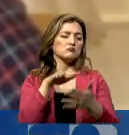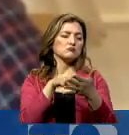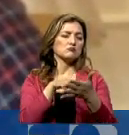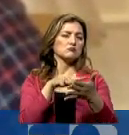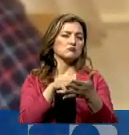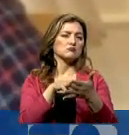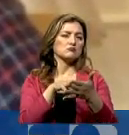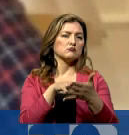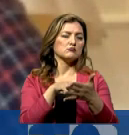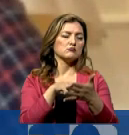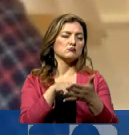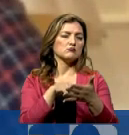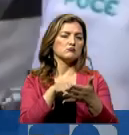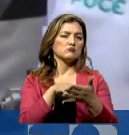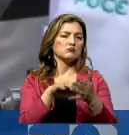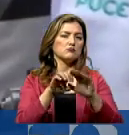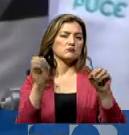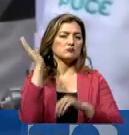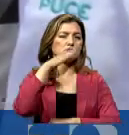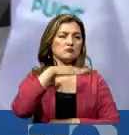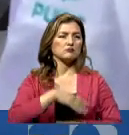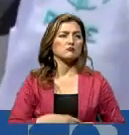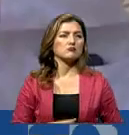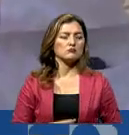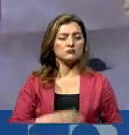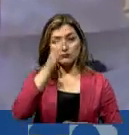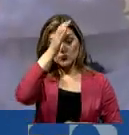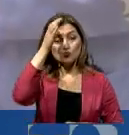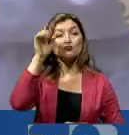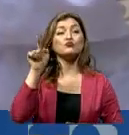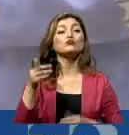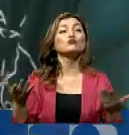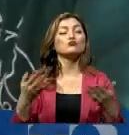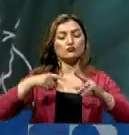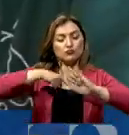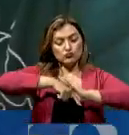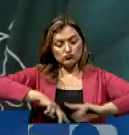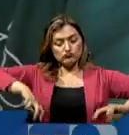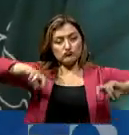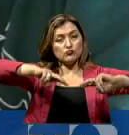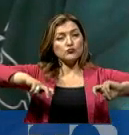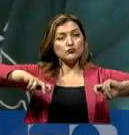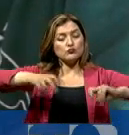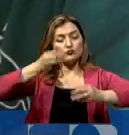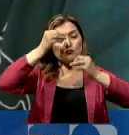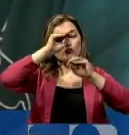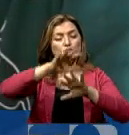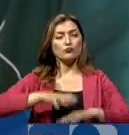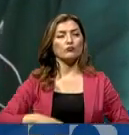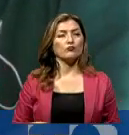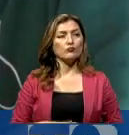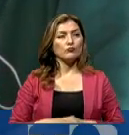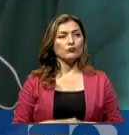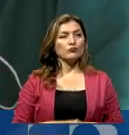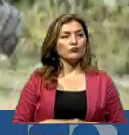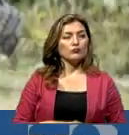reciben tienen beca el fuerte de la universidad católica en cambio es la investigación detalla el reporte de kiwis y lo